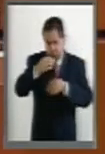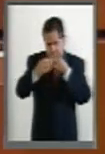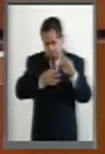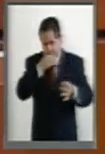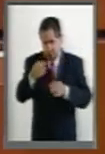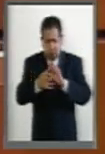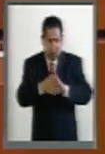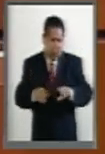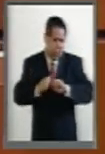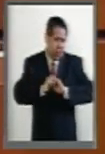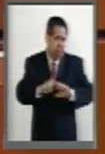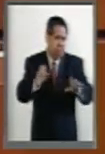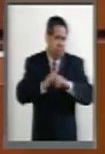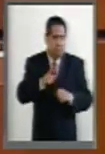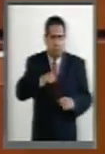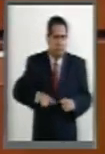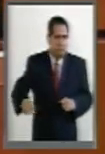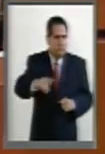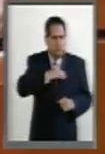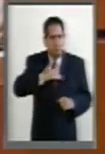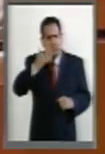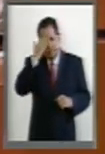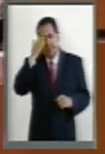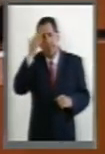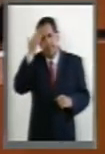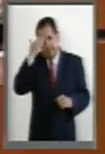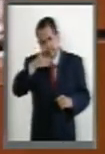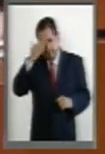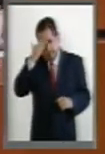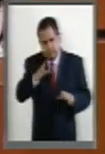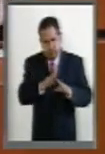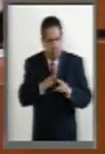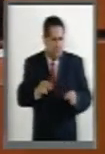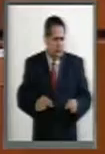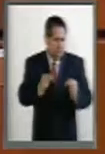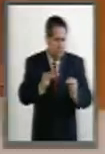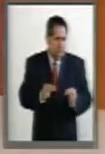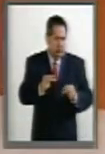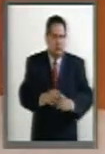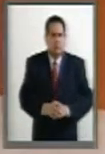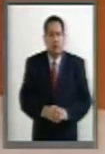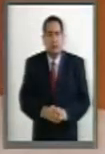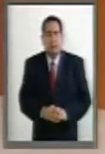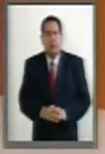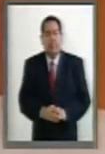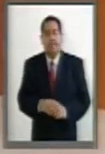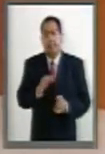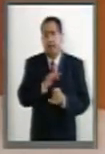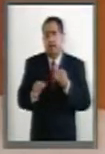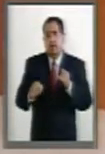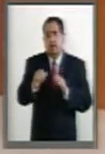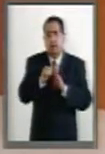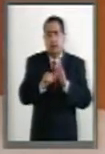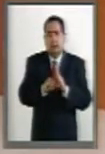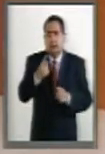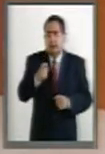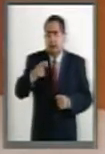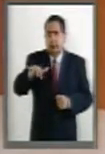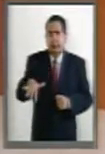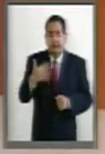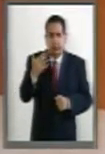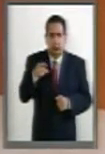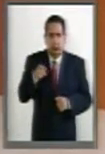de publicarlos para que todos estén enterados al respecto. Y en el artículo